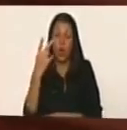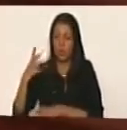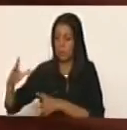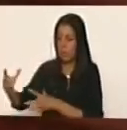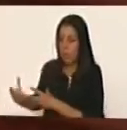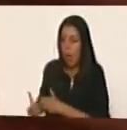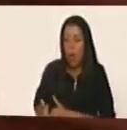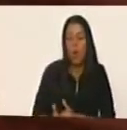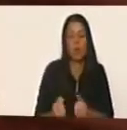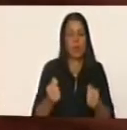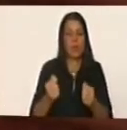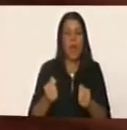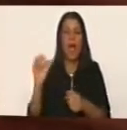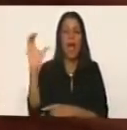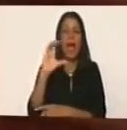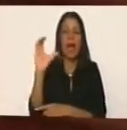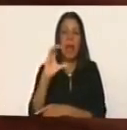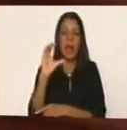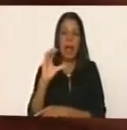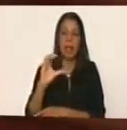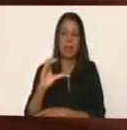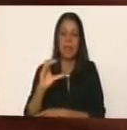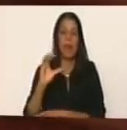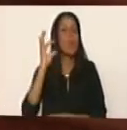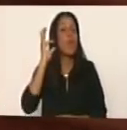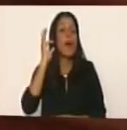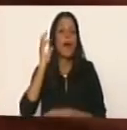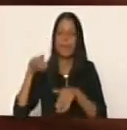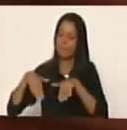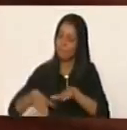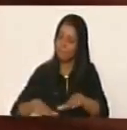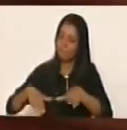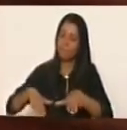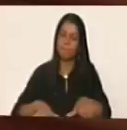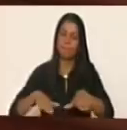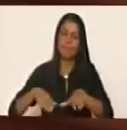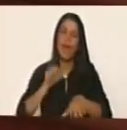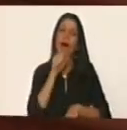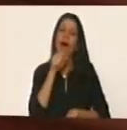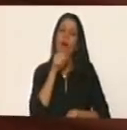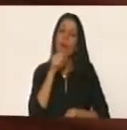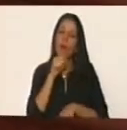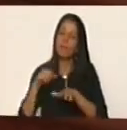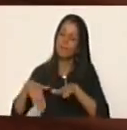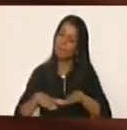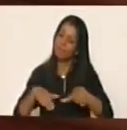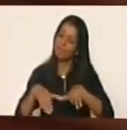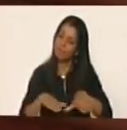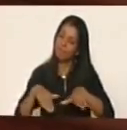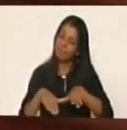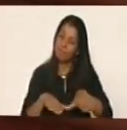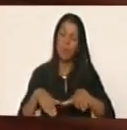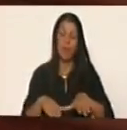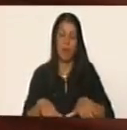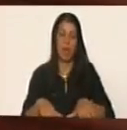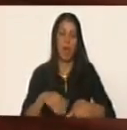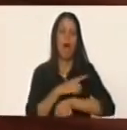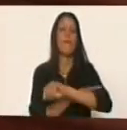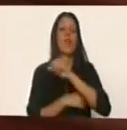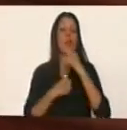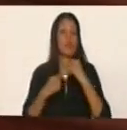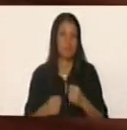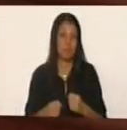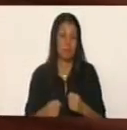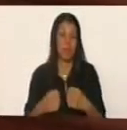Con aquella fuerza, era sastre, por allá, a principios del siglo pasado, que era toda una valentía hacer